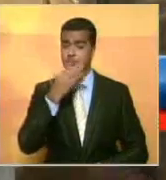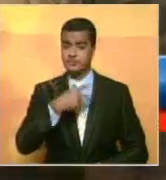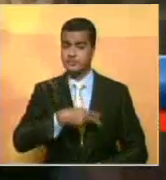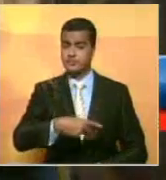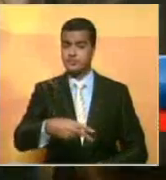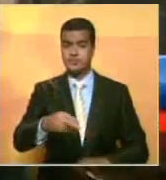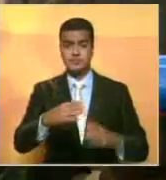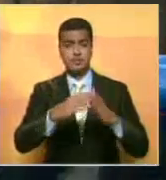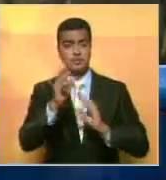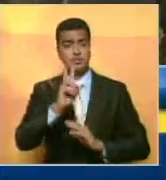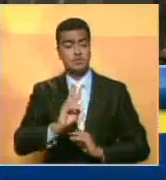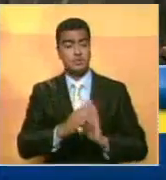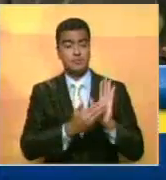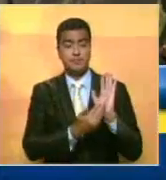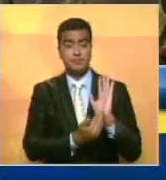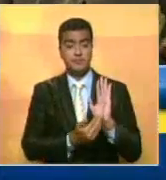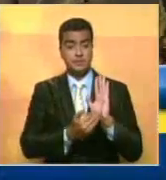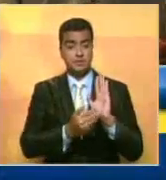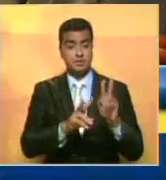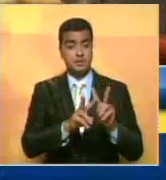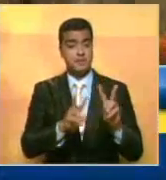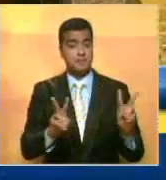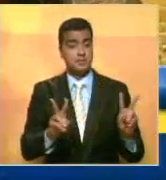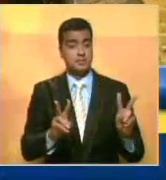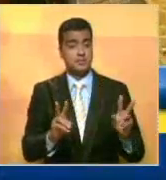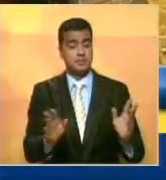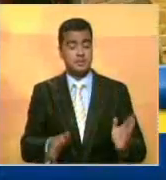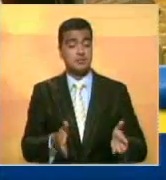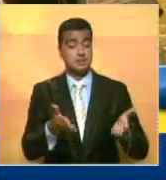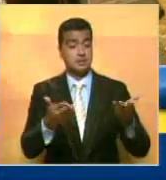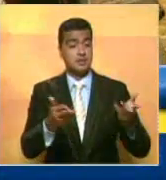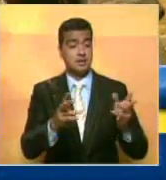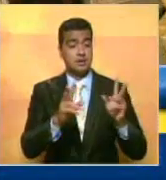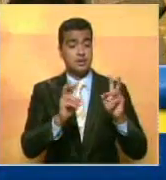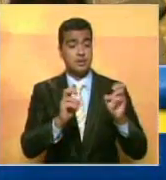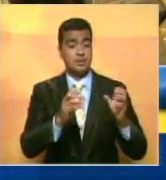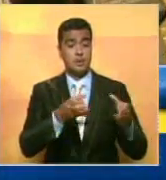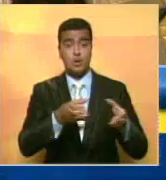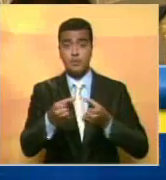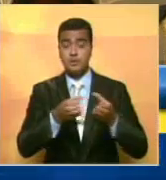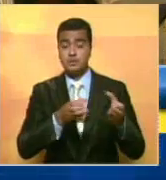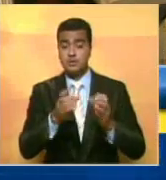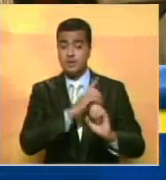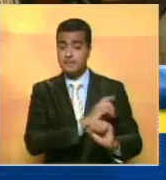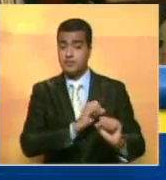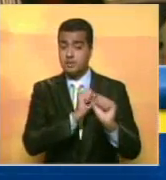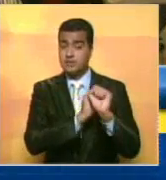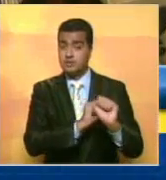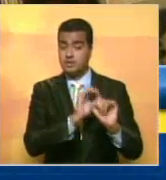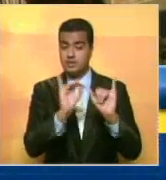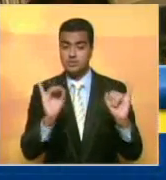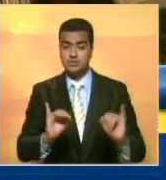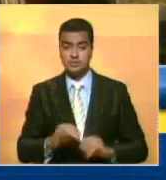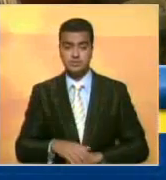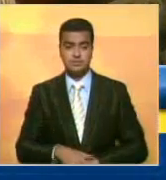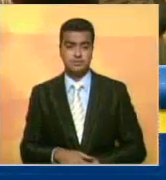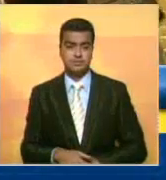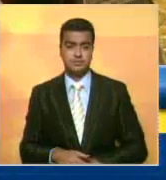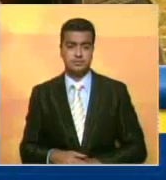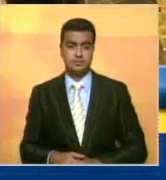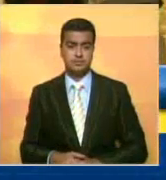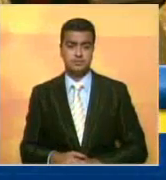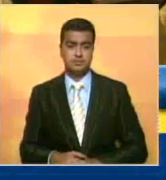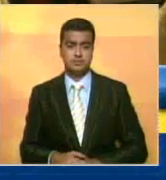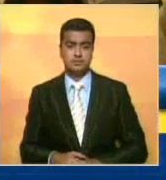recorrerán el país con una propuesta de reconciliación para incentivar a los nuevos comunicadores a fortalecer la institución. Va en